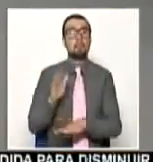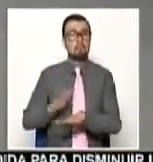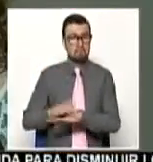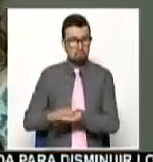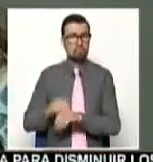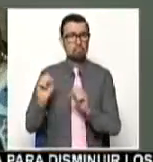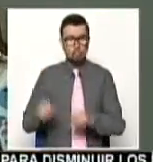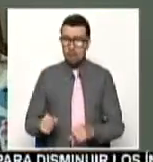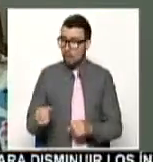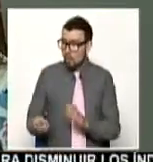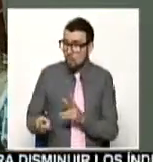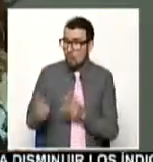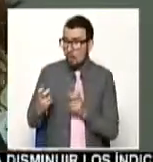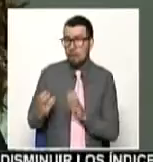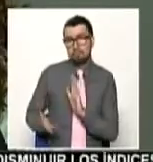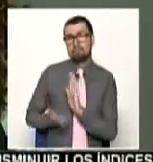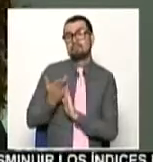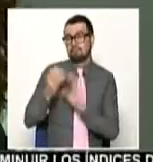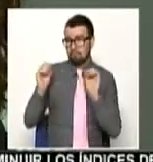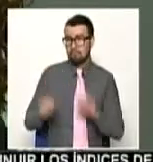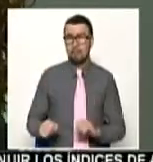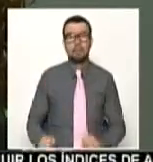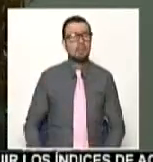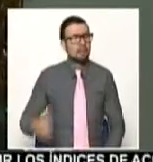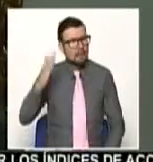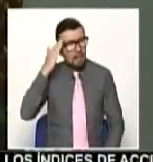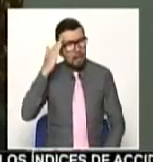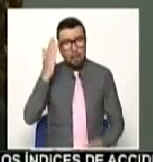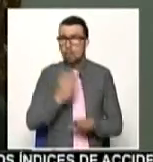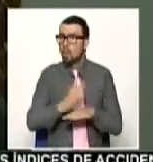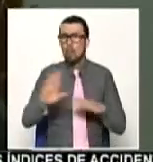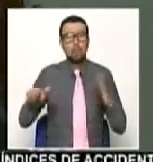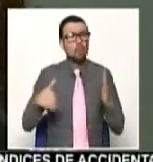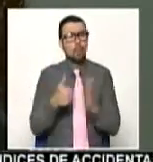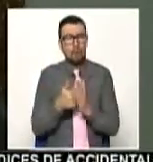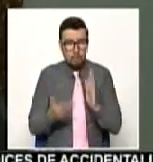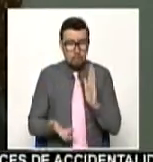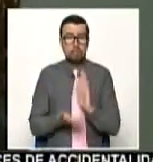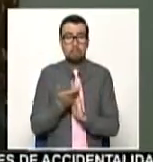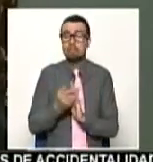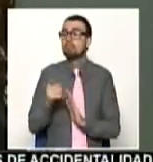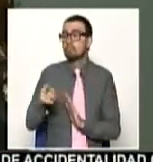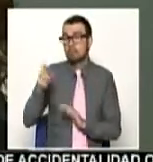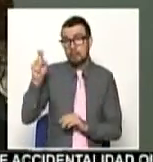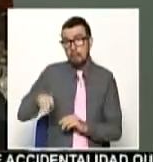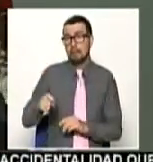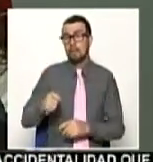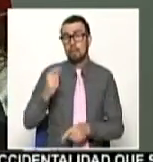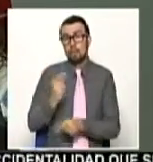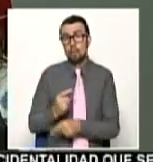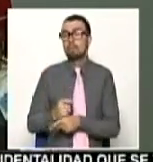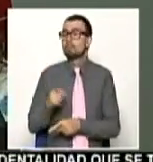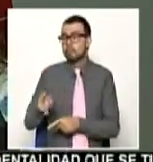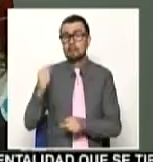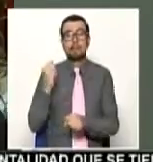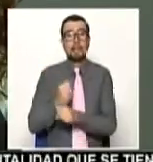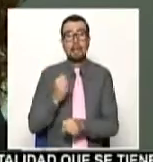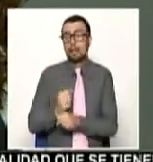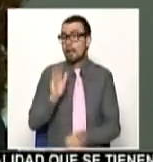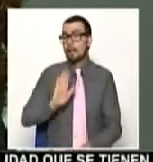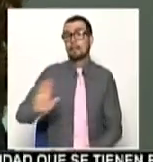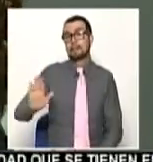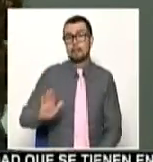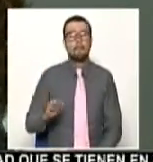nueva tarifa. Todos sabemos que todo ha subido y que ellos tienen que cumplir, también son las personas el trabajo, y se